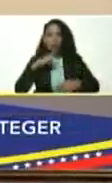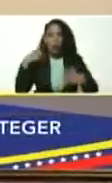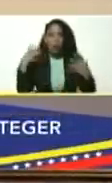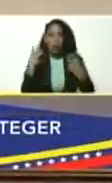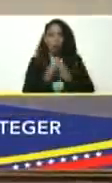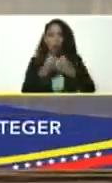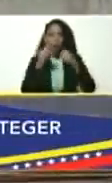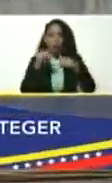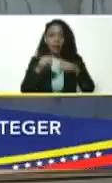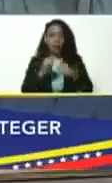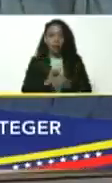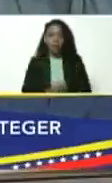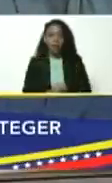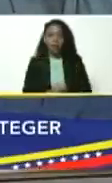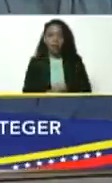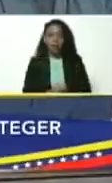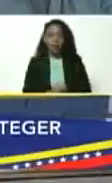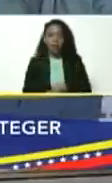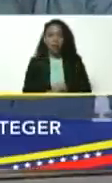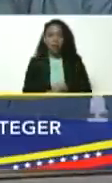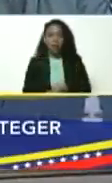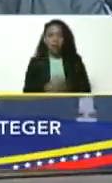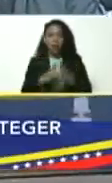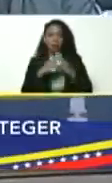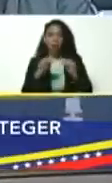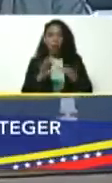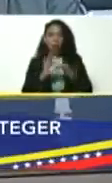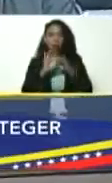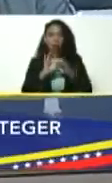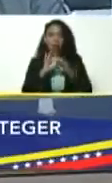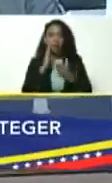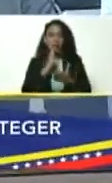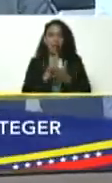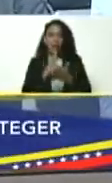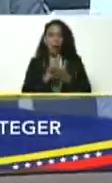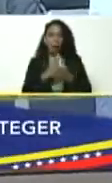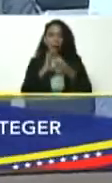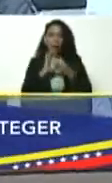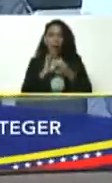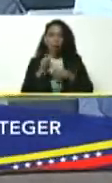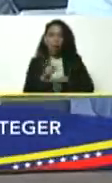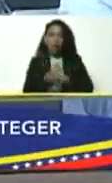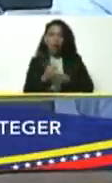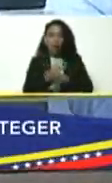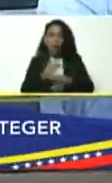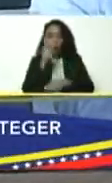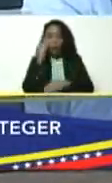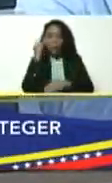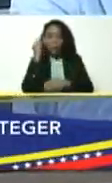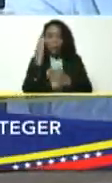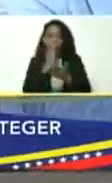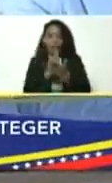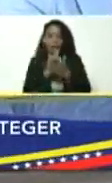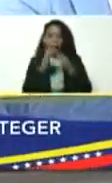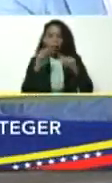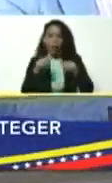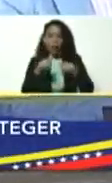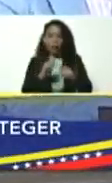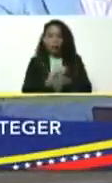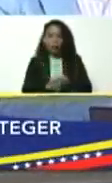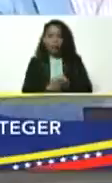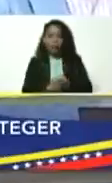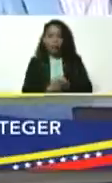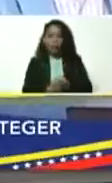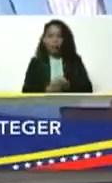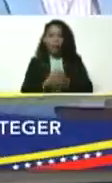aquí que estemos unidos siempre siempre gobernadores gobernadoras siempre aquí tenemos en